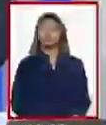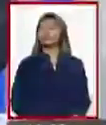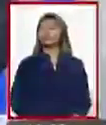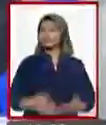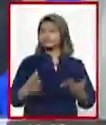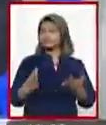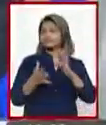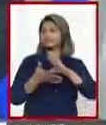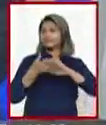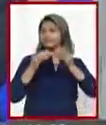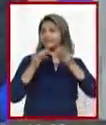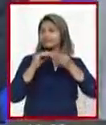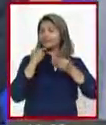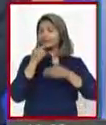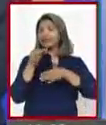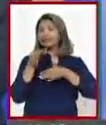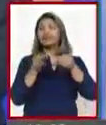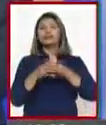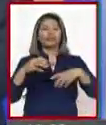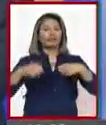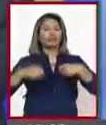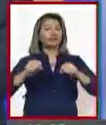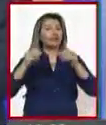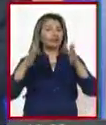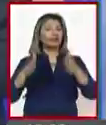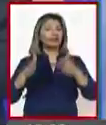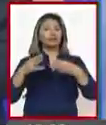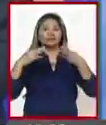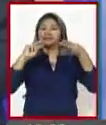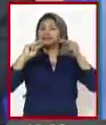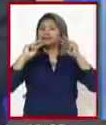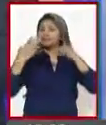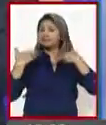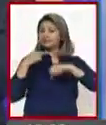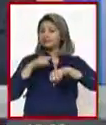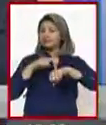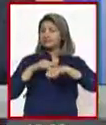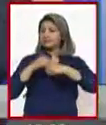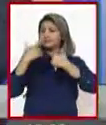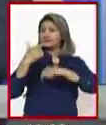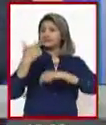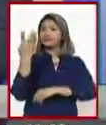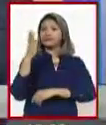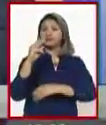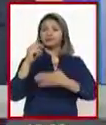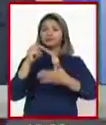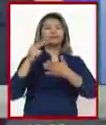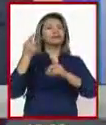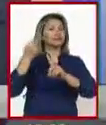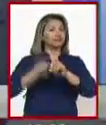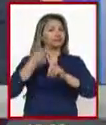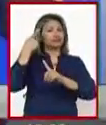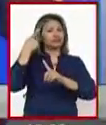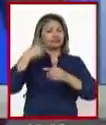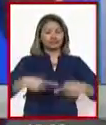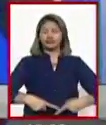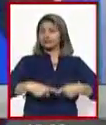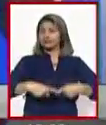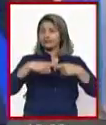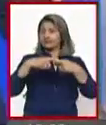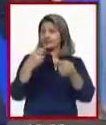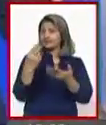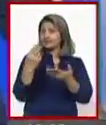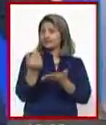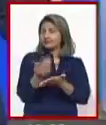Precisamente sobre esas imágenes vamos a contarles que los mototaxistas de Montero tienen un plazo hasta el próximo 16 de este mes para que se suspenda el cobro